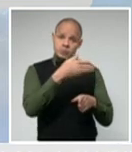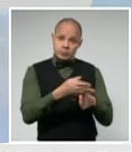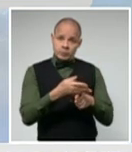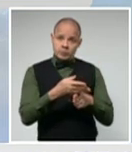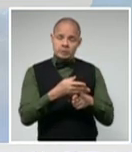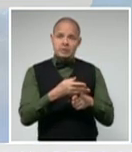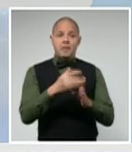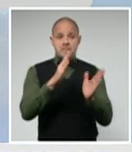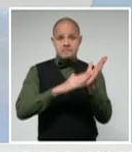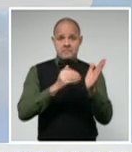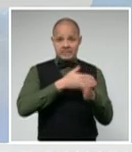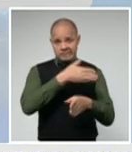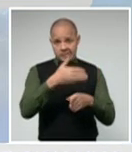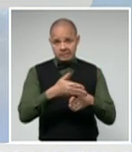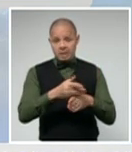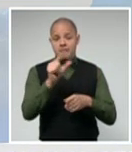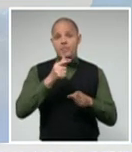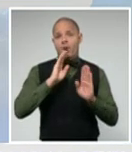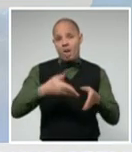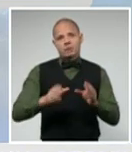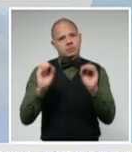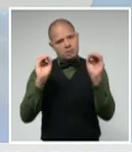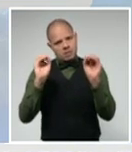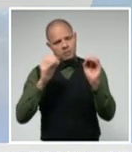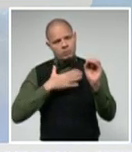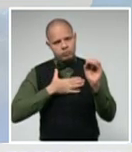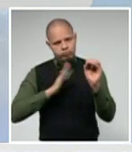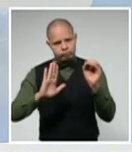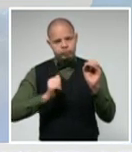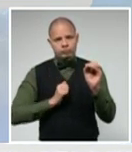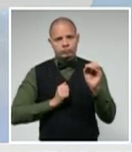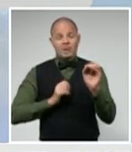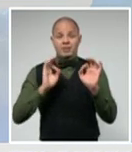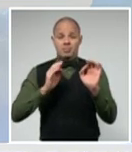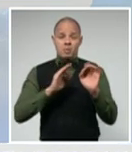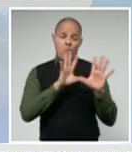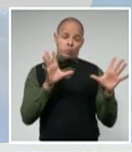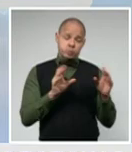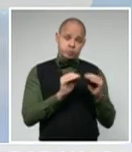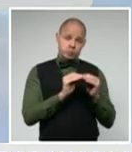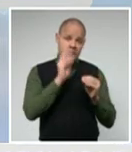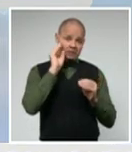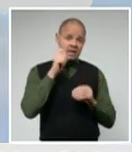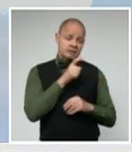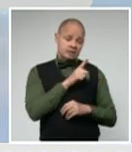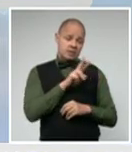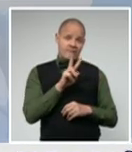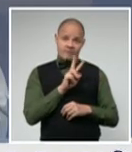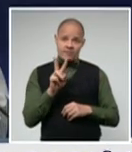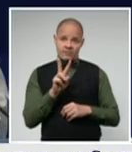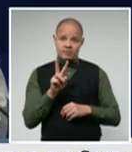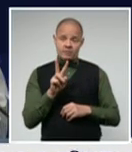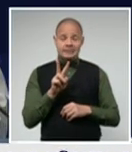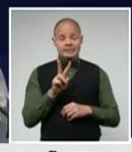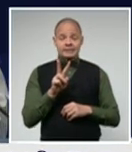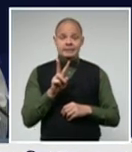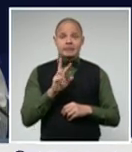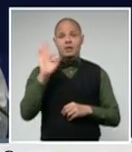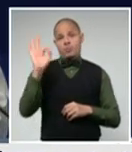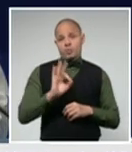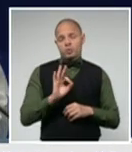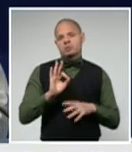mes, y con estos 122 fallecidos, lo cual lamentamos, la letalidad es de